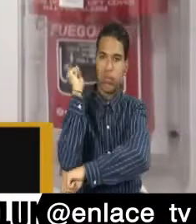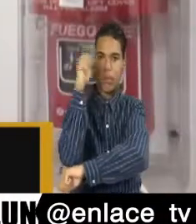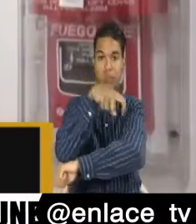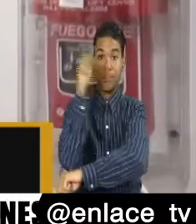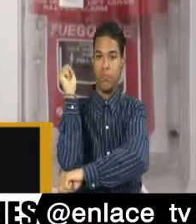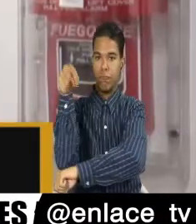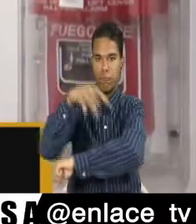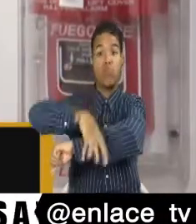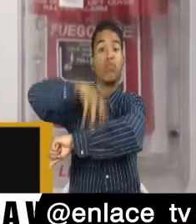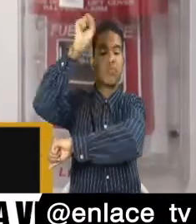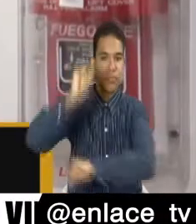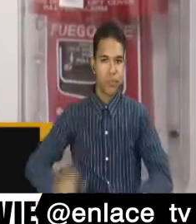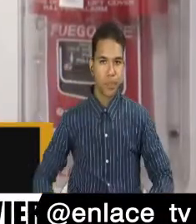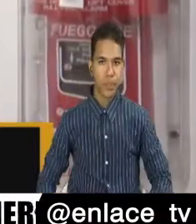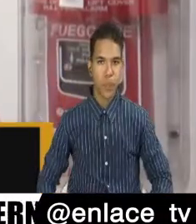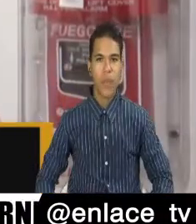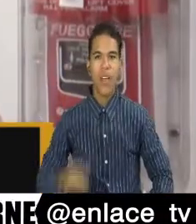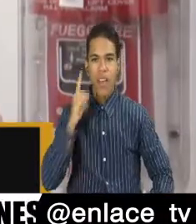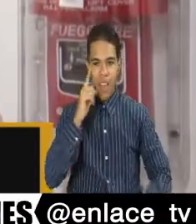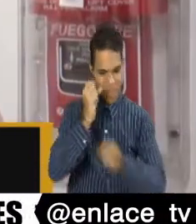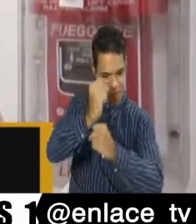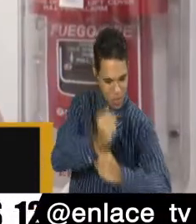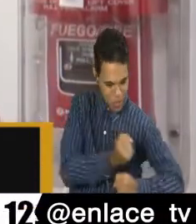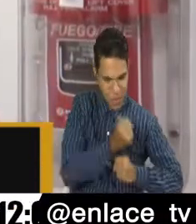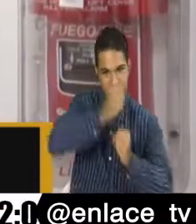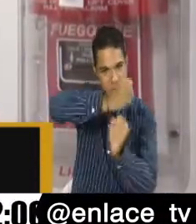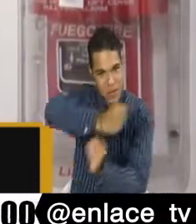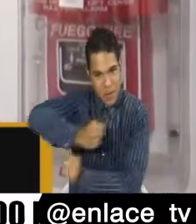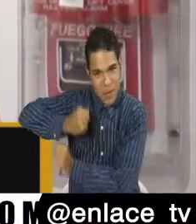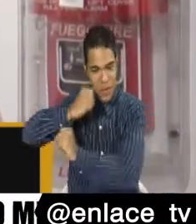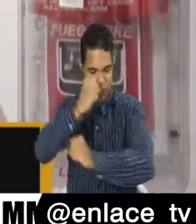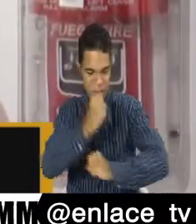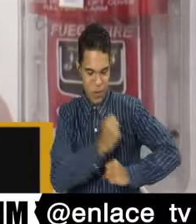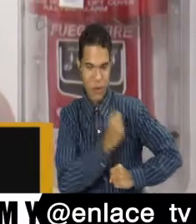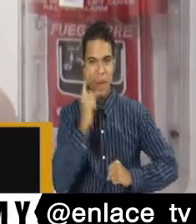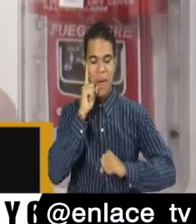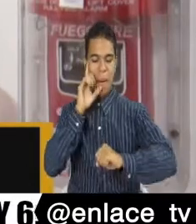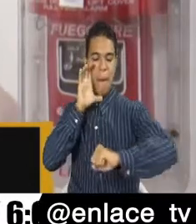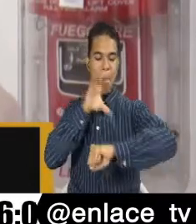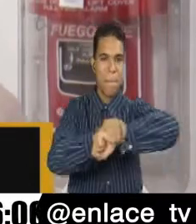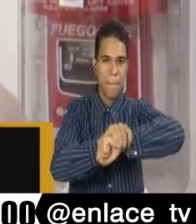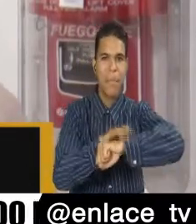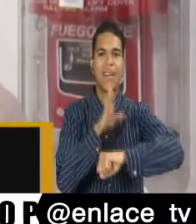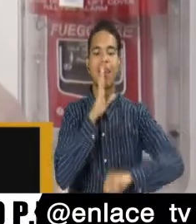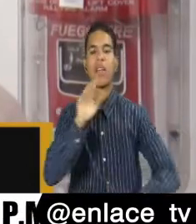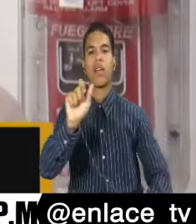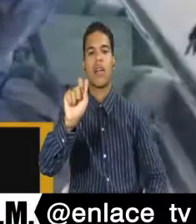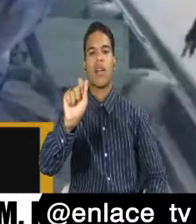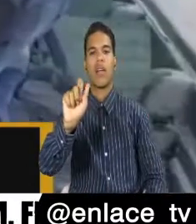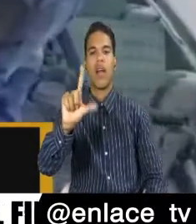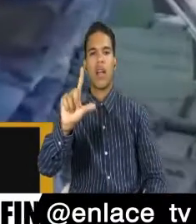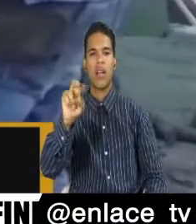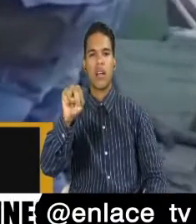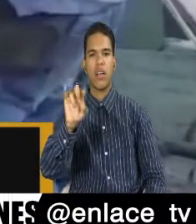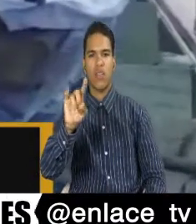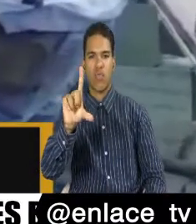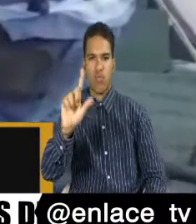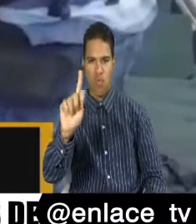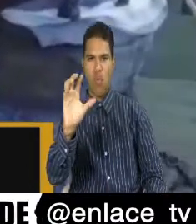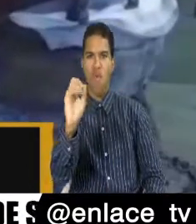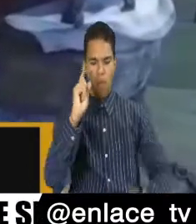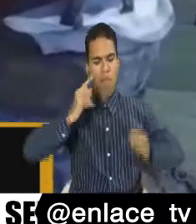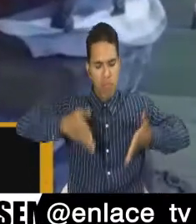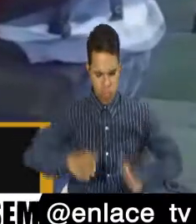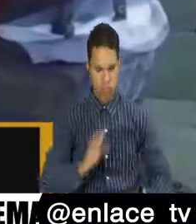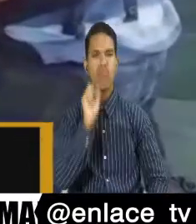Movilizaban en una canoa, dieron captura al señor Arnulfo Lozano Quintero. de, quien es oriundo de Barranca Bermeja,